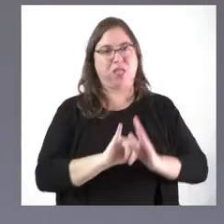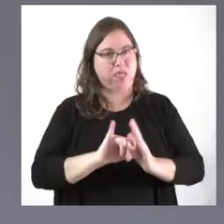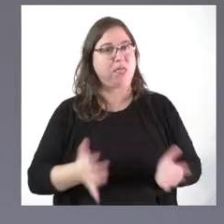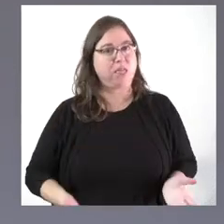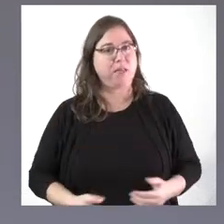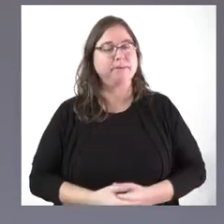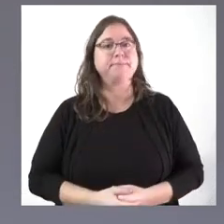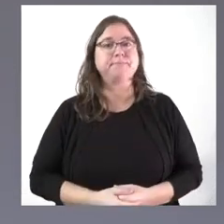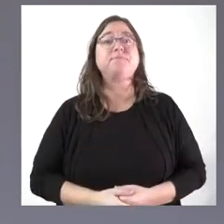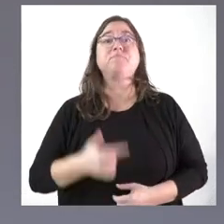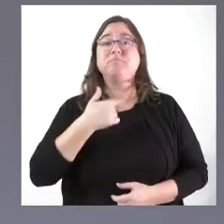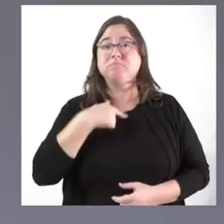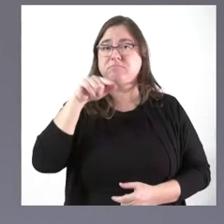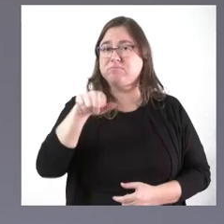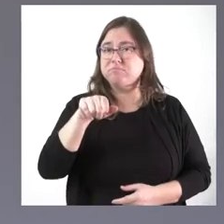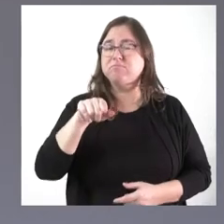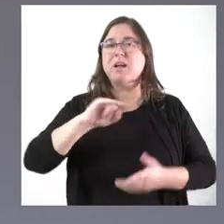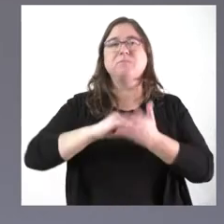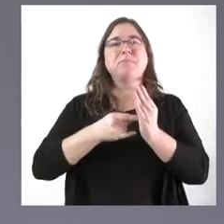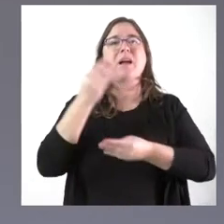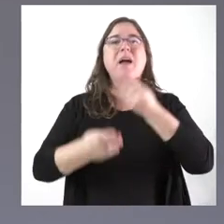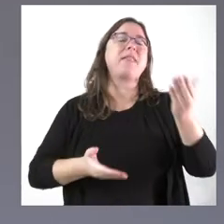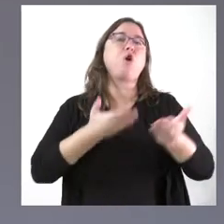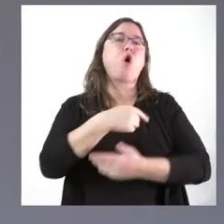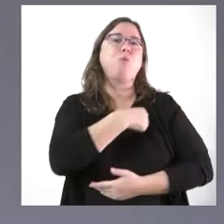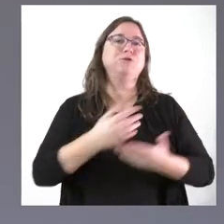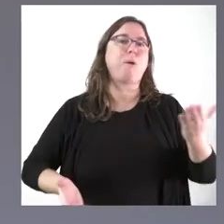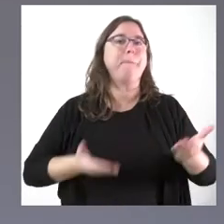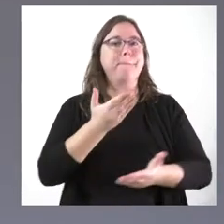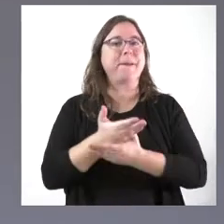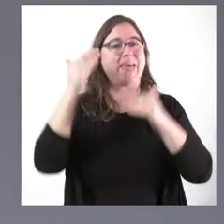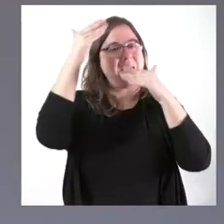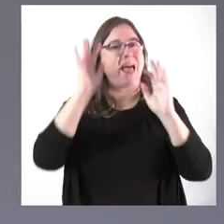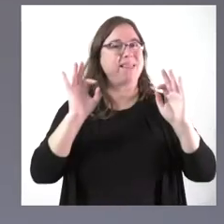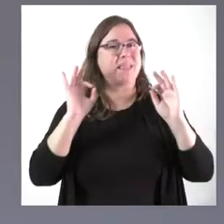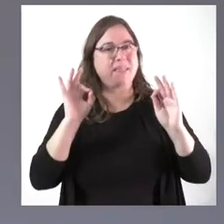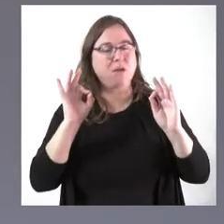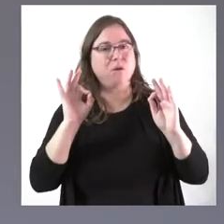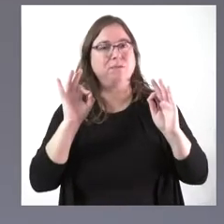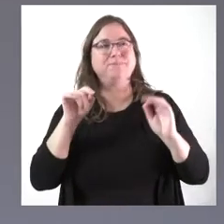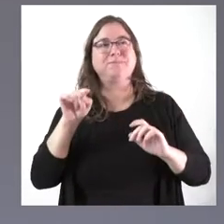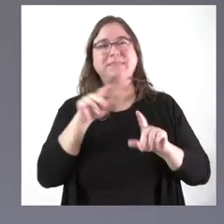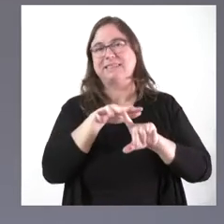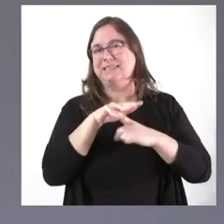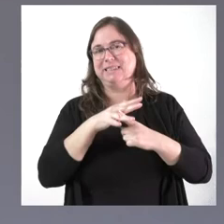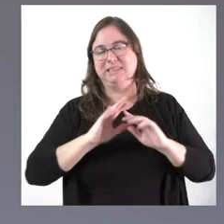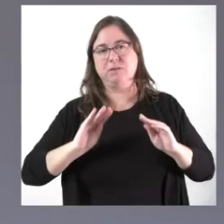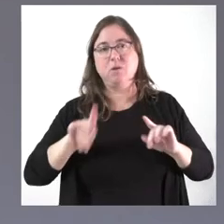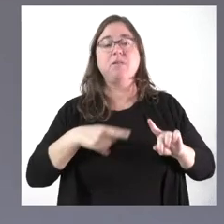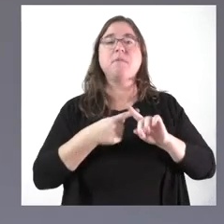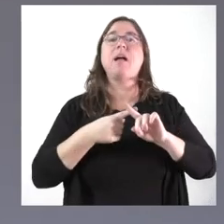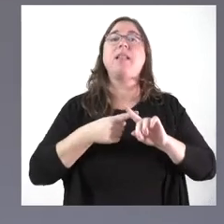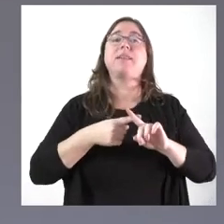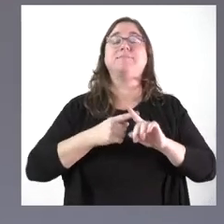en esa resolución lo que hace es pedir a la comisión que preste atención a esta a esta situación que los daños